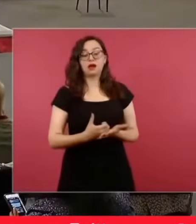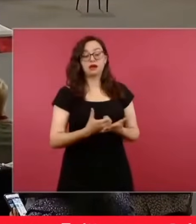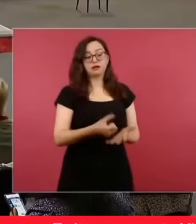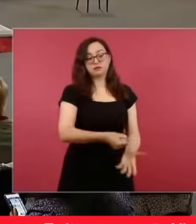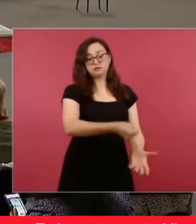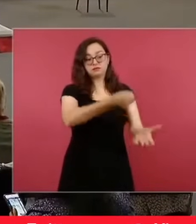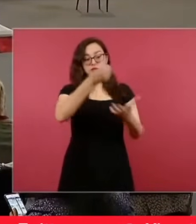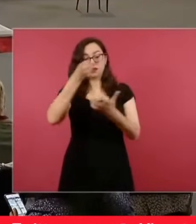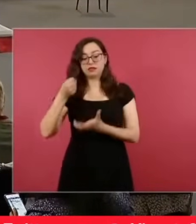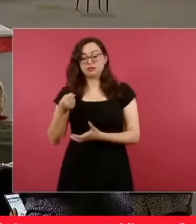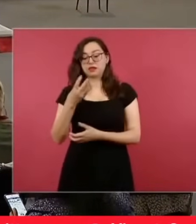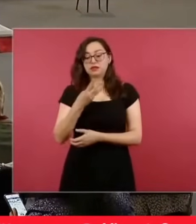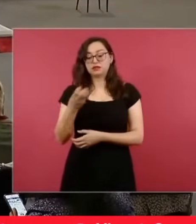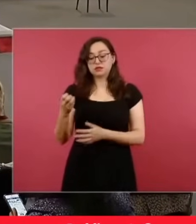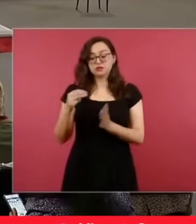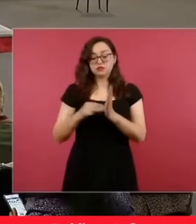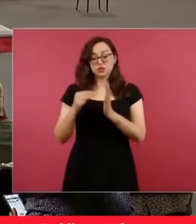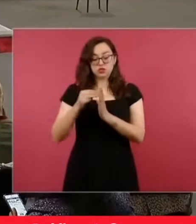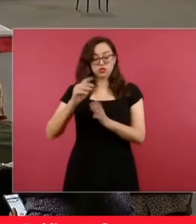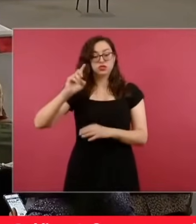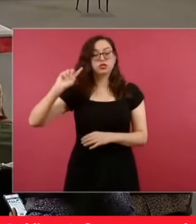de Pemex. La que sigue, por favor.